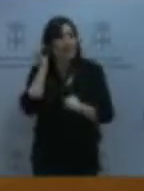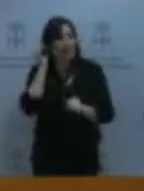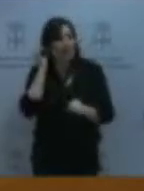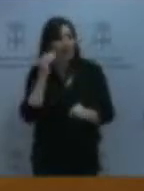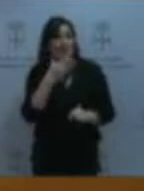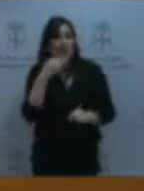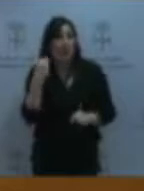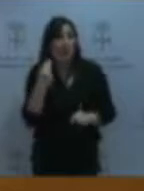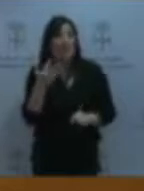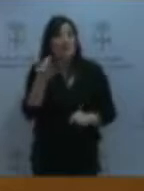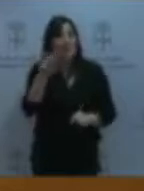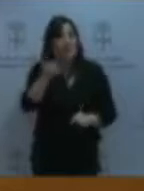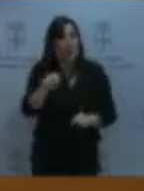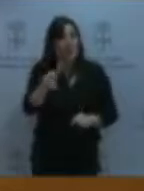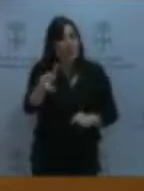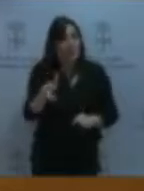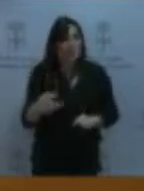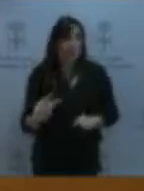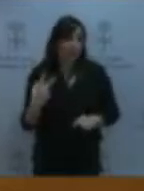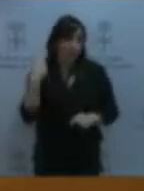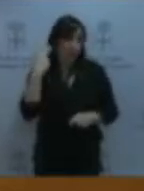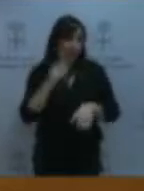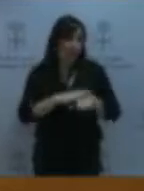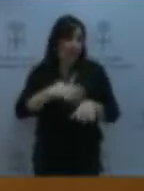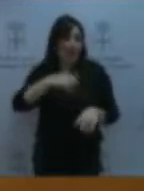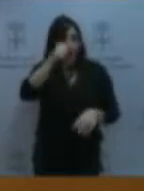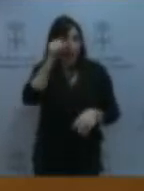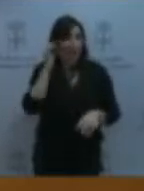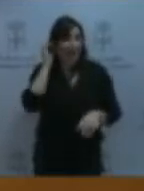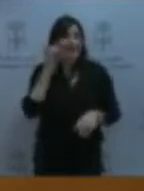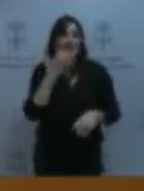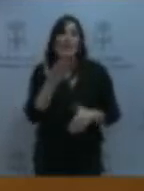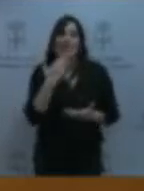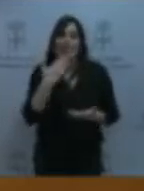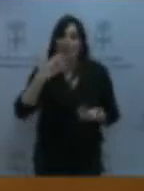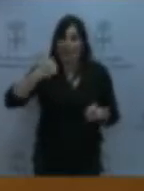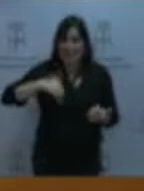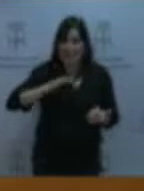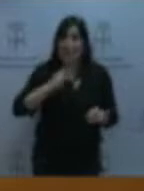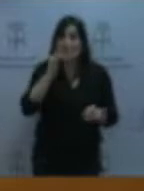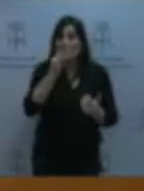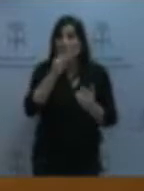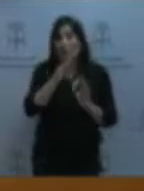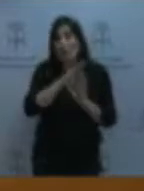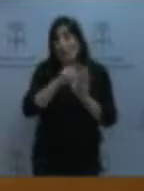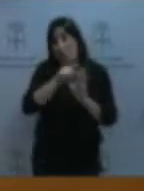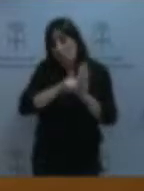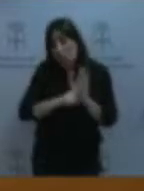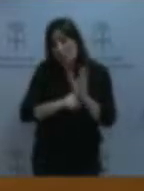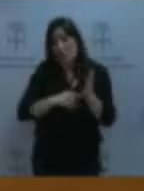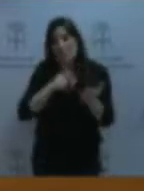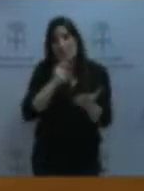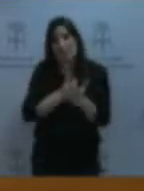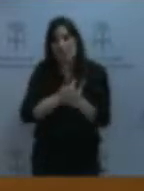una edad y se tienen unas condiciones de cotización exigidas. El Real Decreto Legislativo aprobado por el